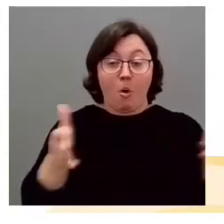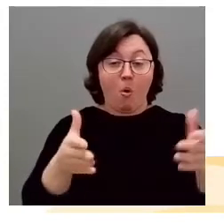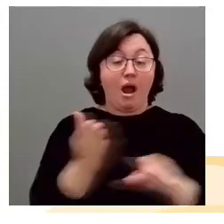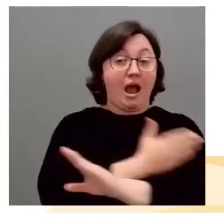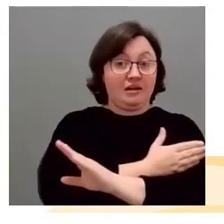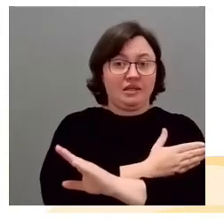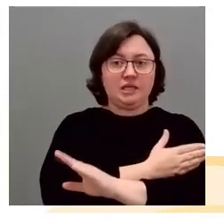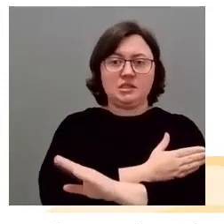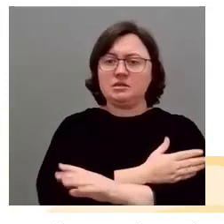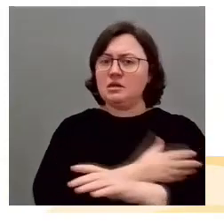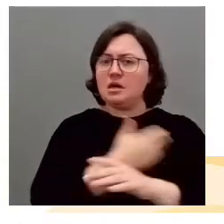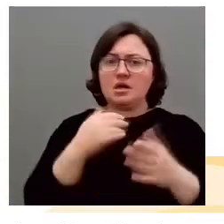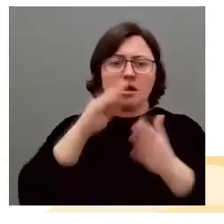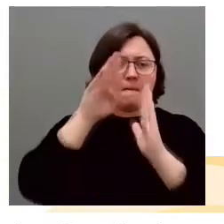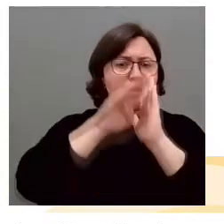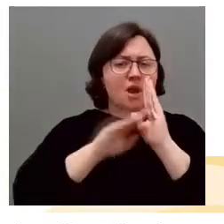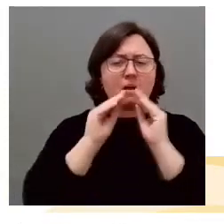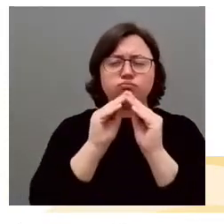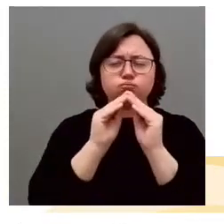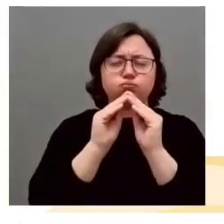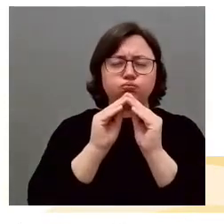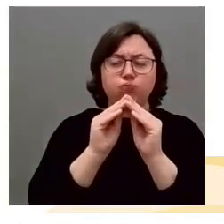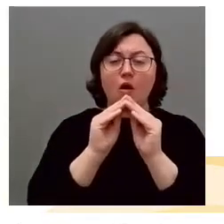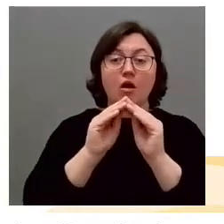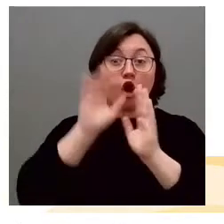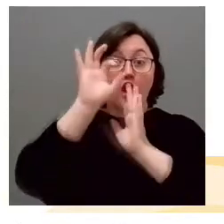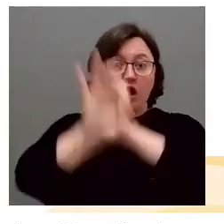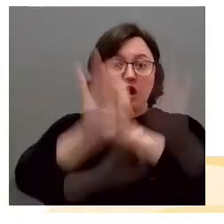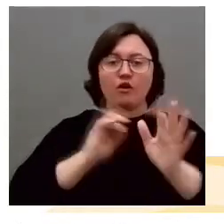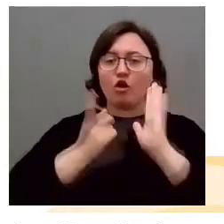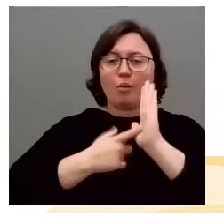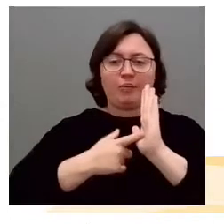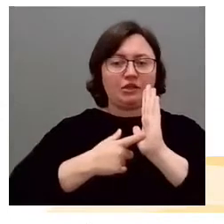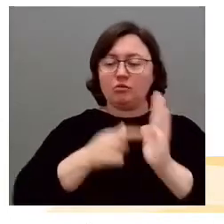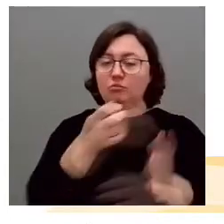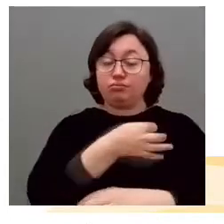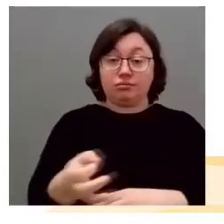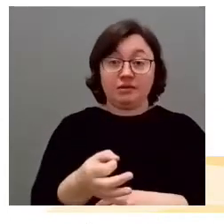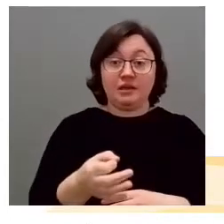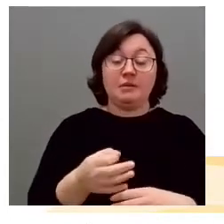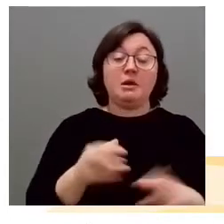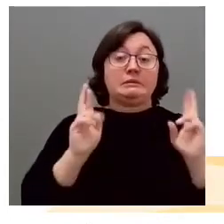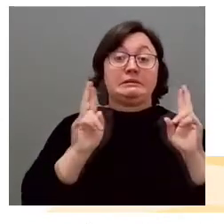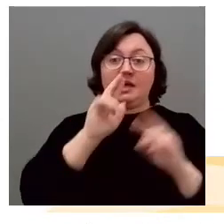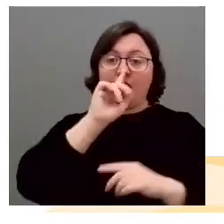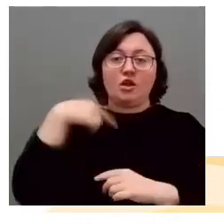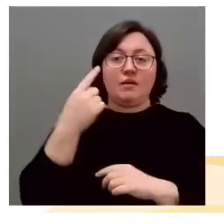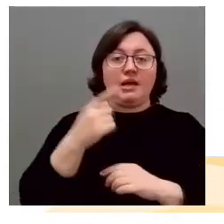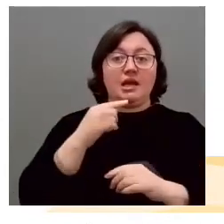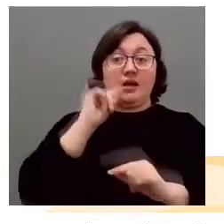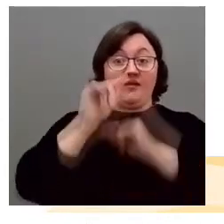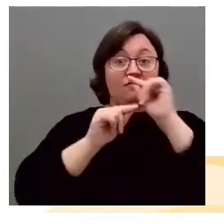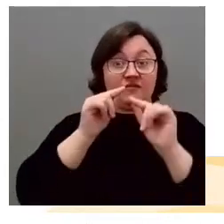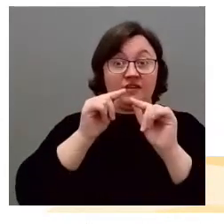tenían prácticamente todo ya organizado y cerrado. Pero bueno, esperemos que el año que viene esta pandemia nos